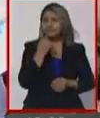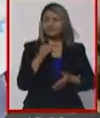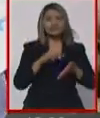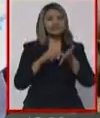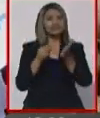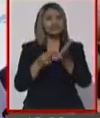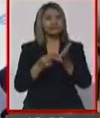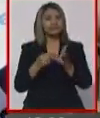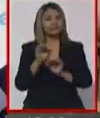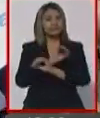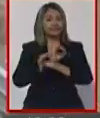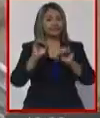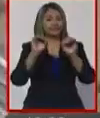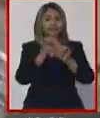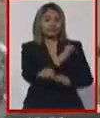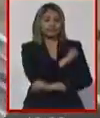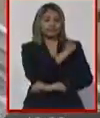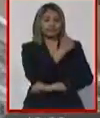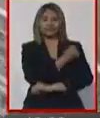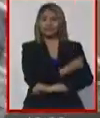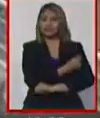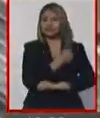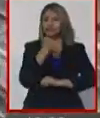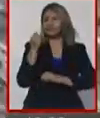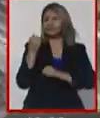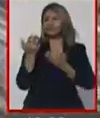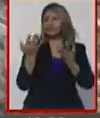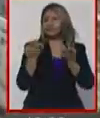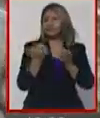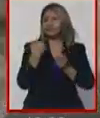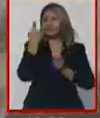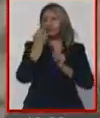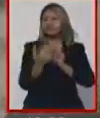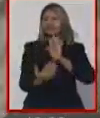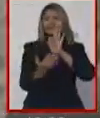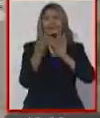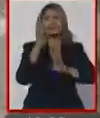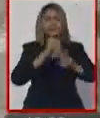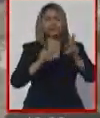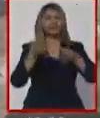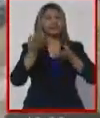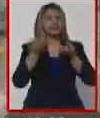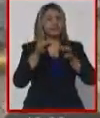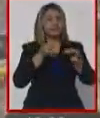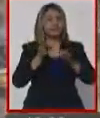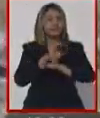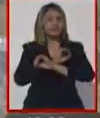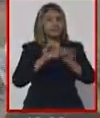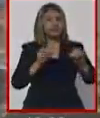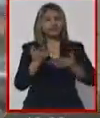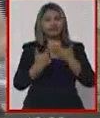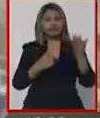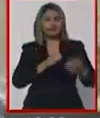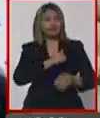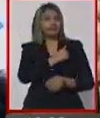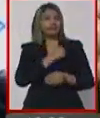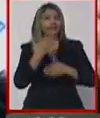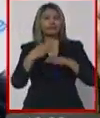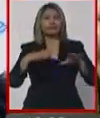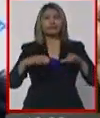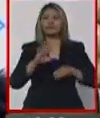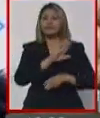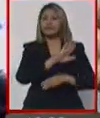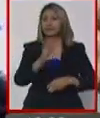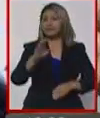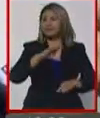afirma es que ninguna de estas autoridades nacionales quiere dar la cara al pueblo y dar una explicación sobre sus actuaciones, porque